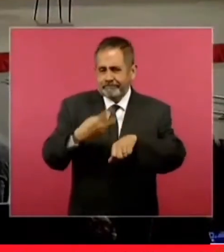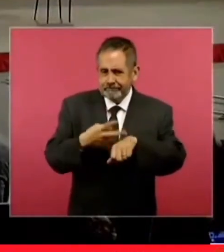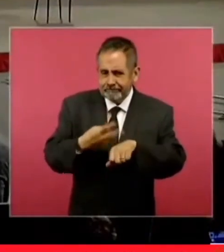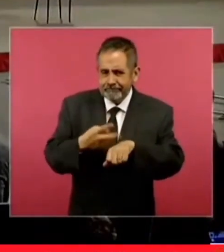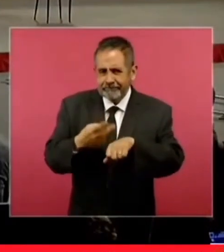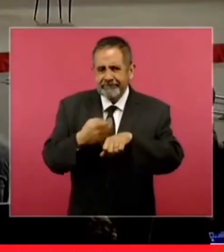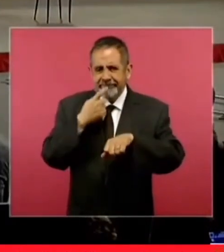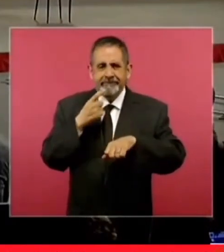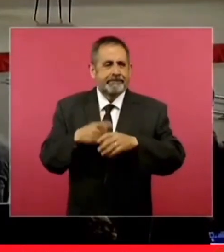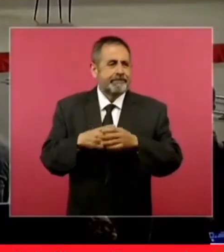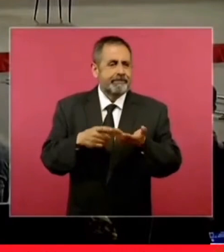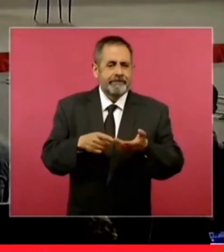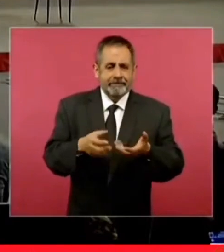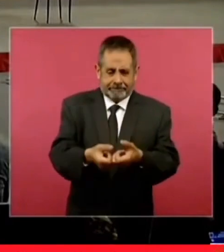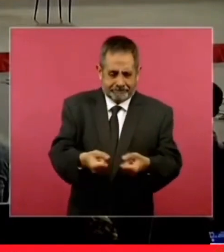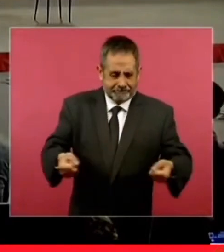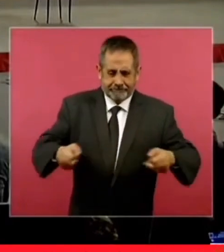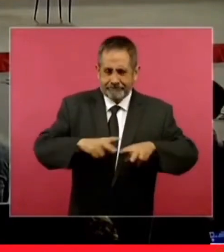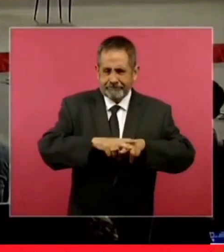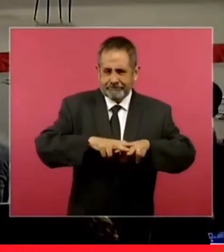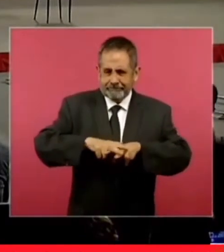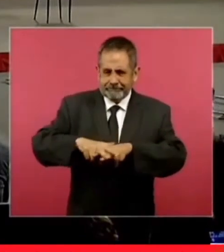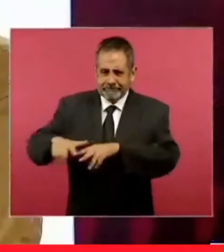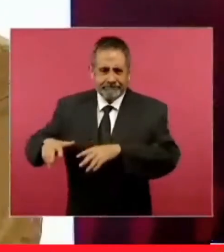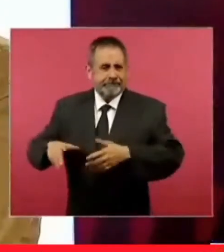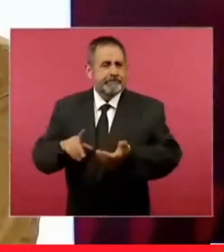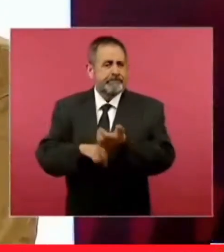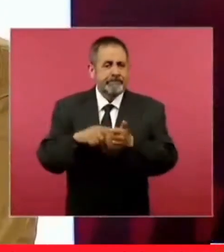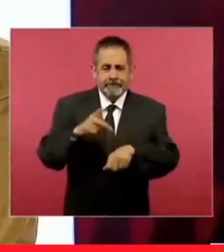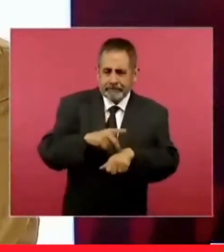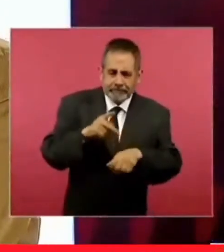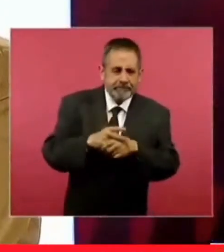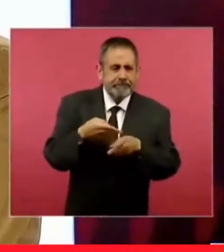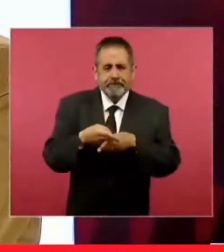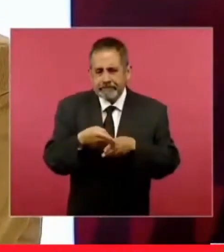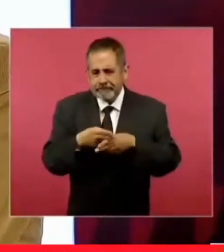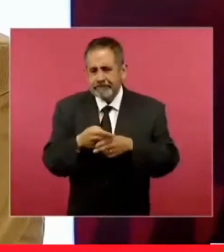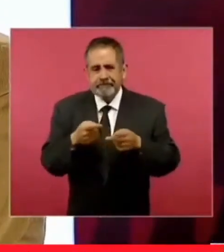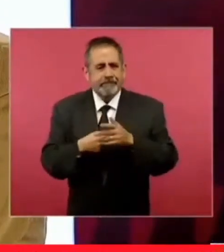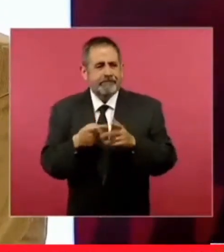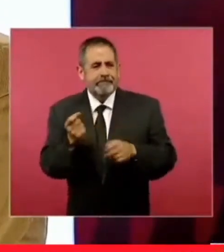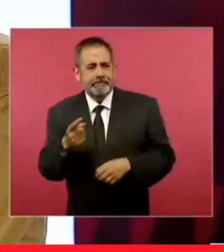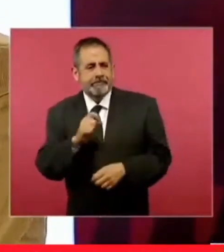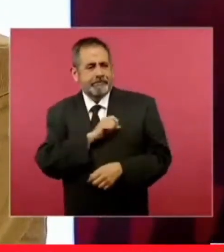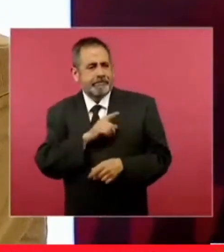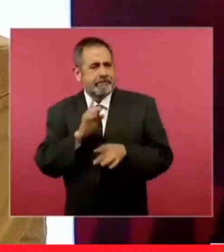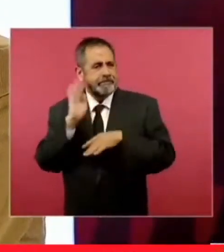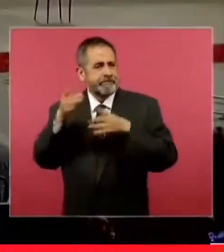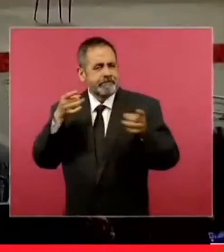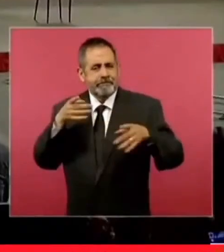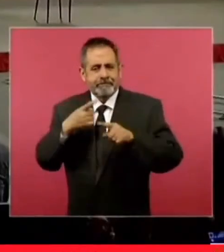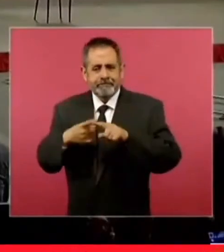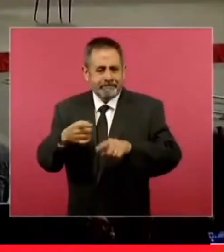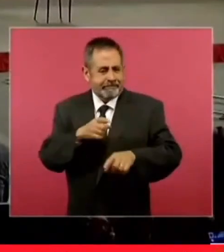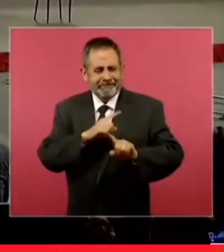cerámica, metates, elementos de piedra, herramientas, navajillas, puntas de flecha, etc.